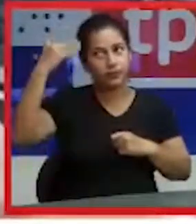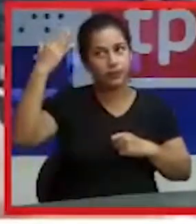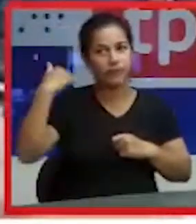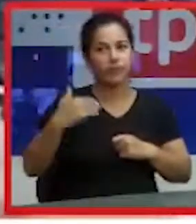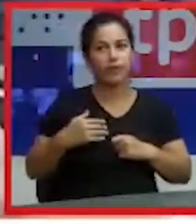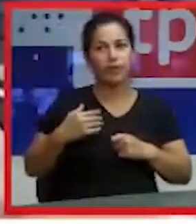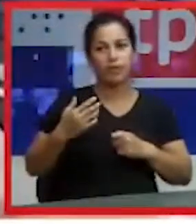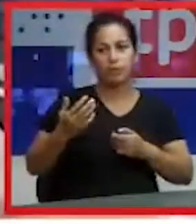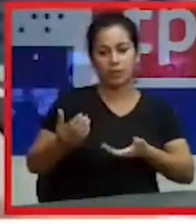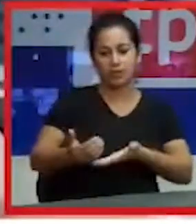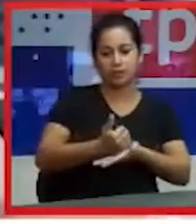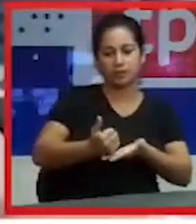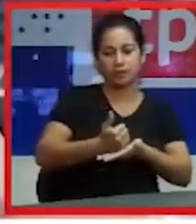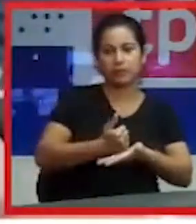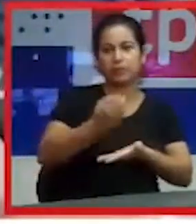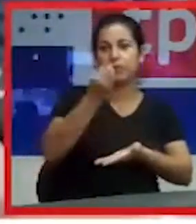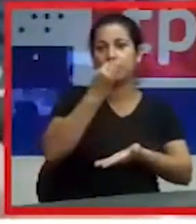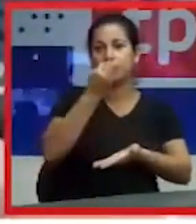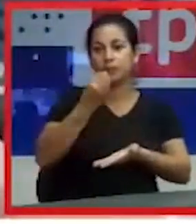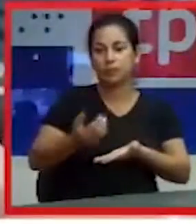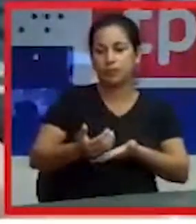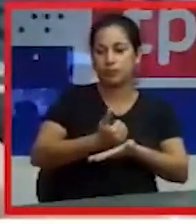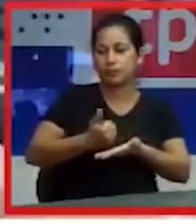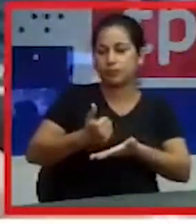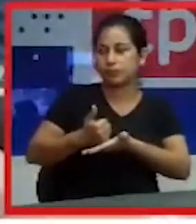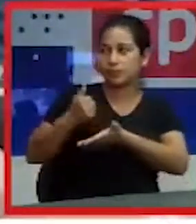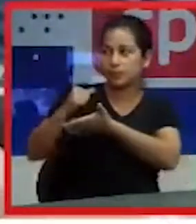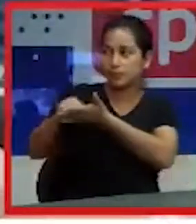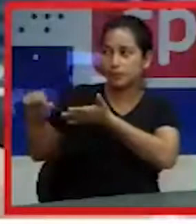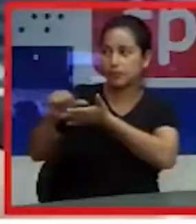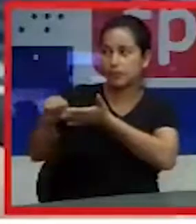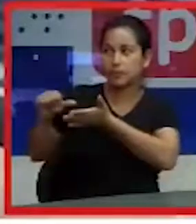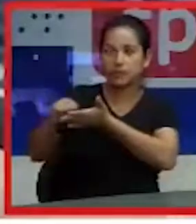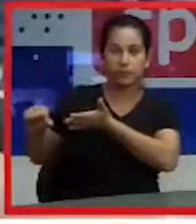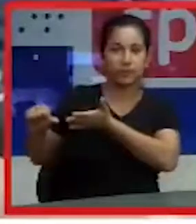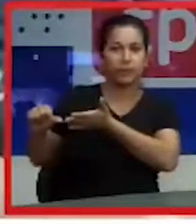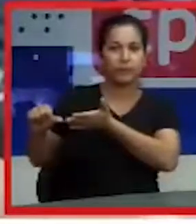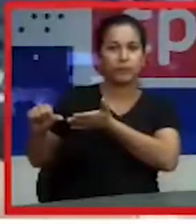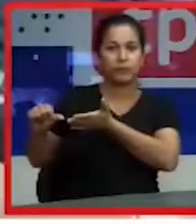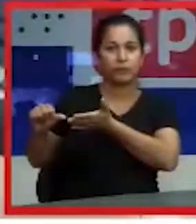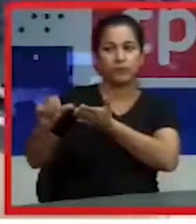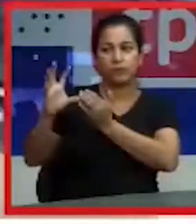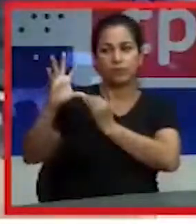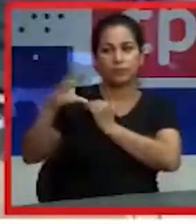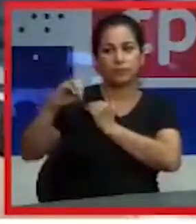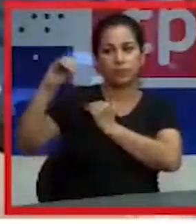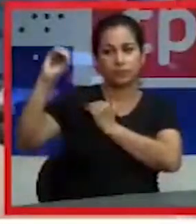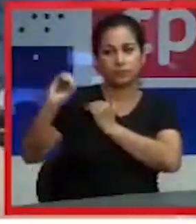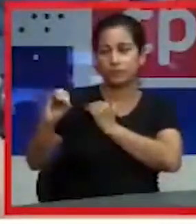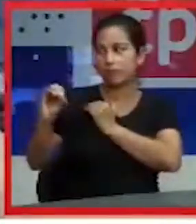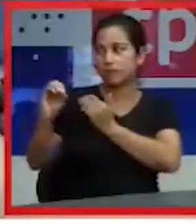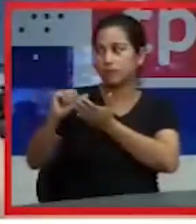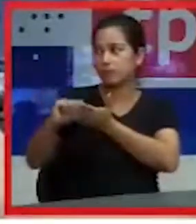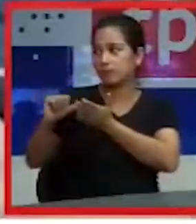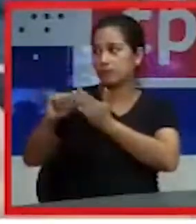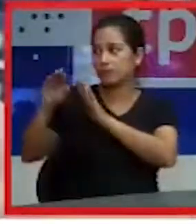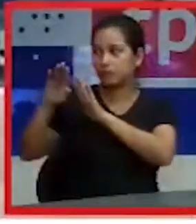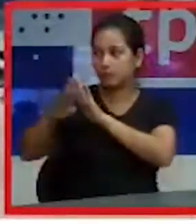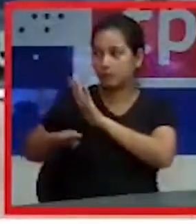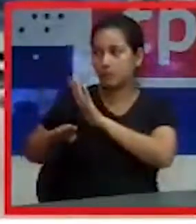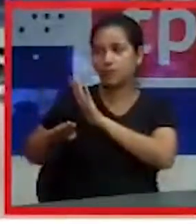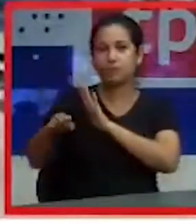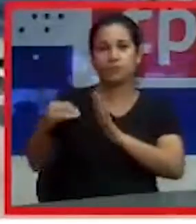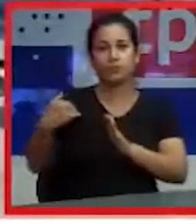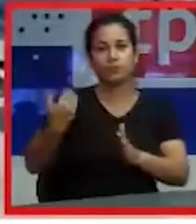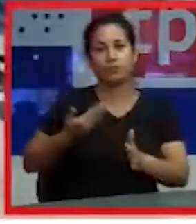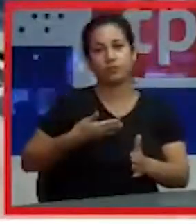los alquileres, y ahora, como dicen, que nos van a rebajar a, 1.500, a un 50% y nos correspondería pagar